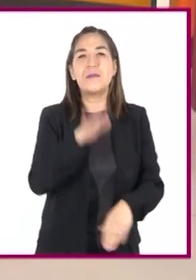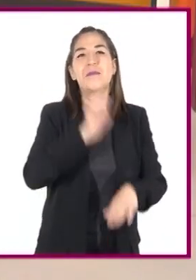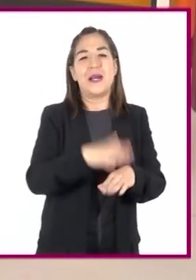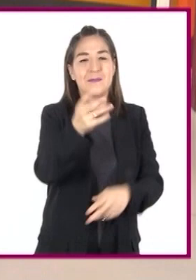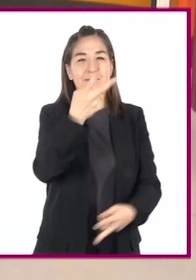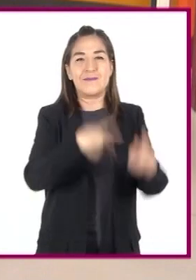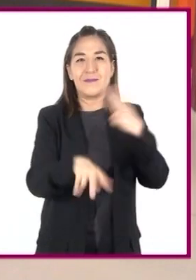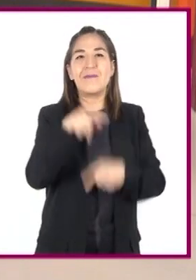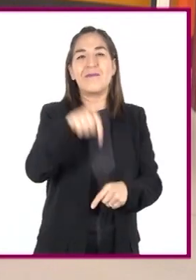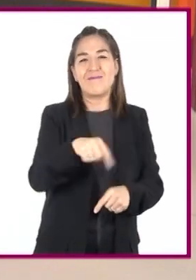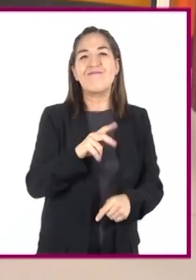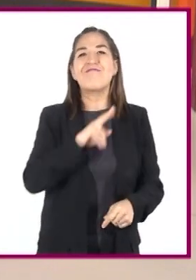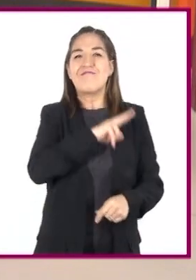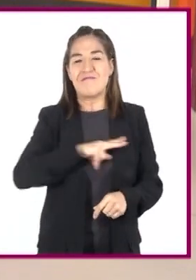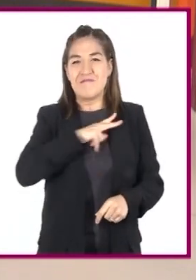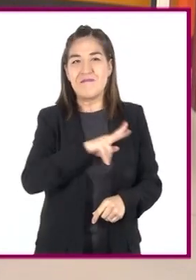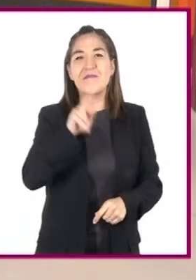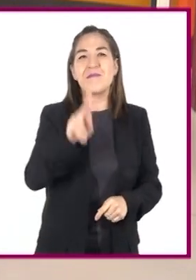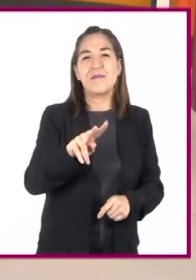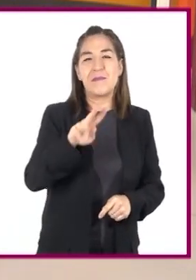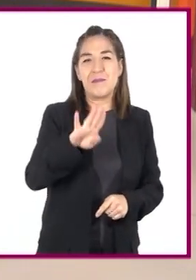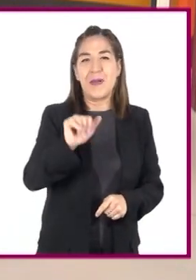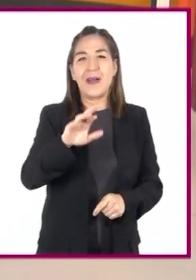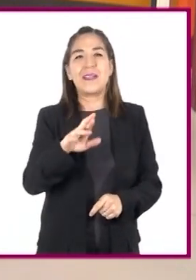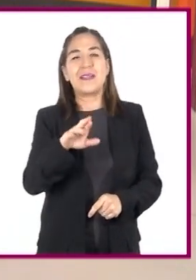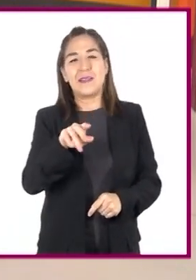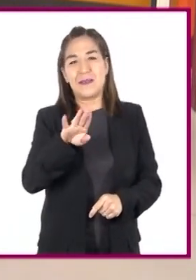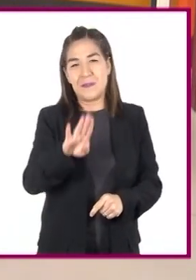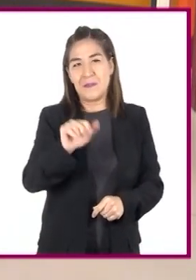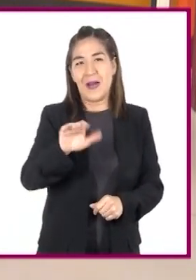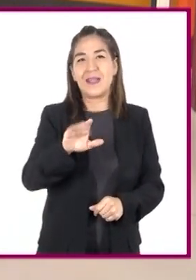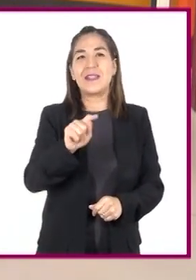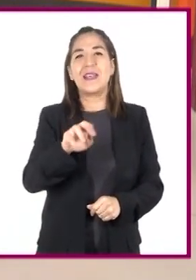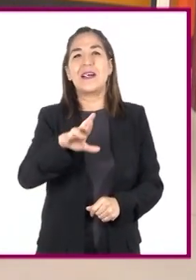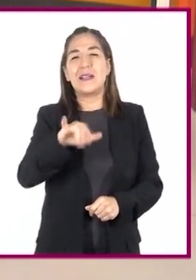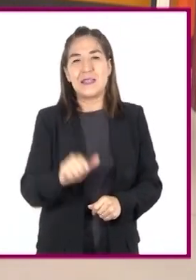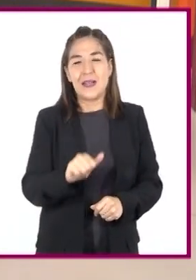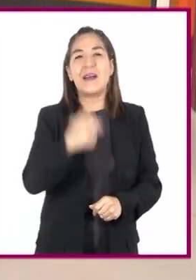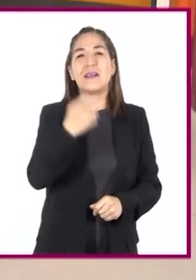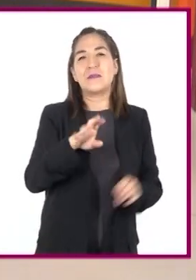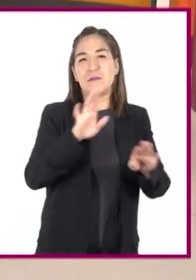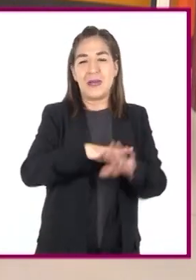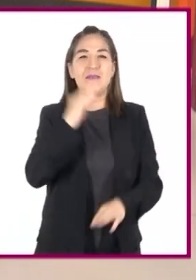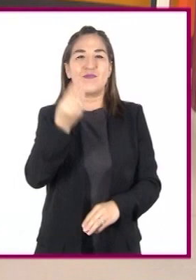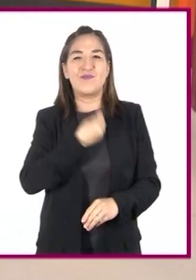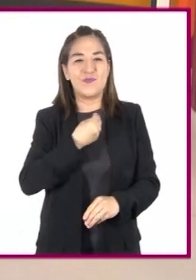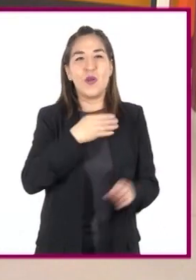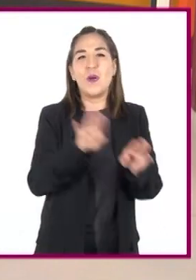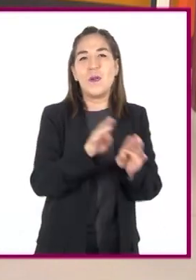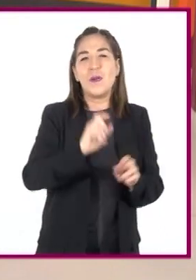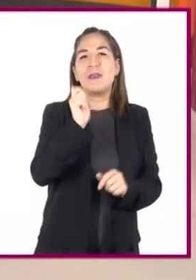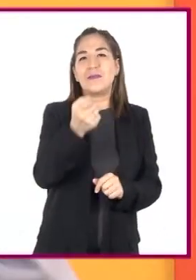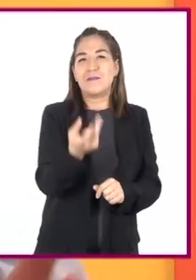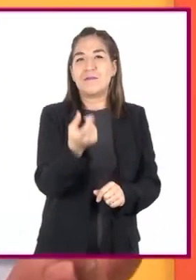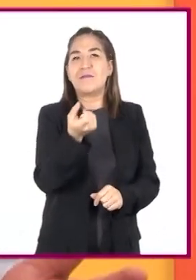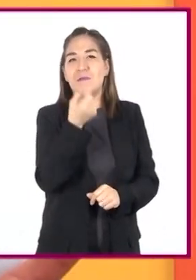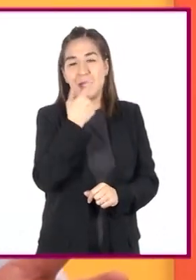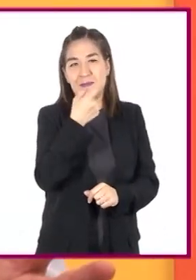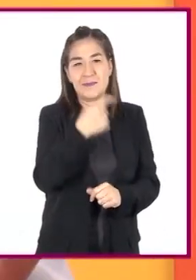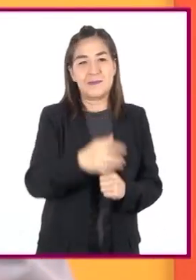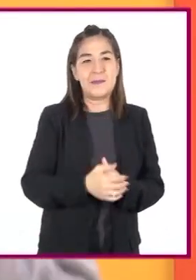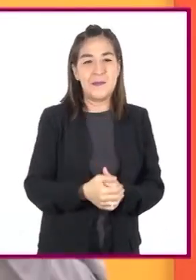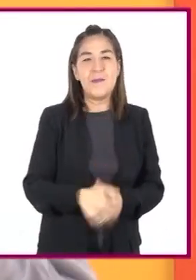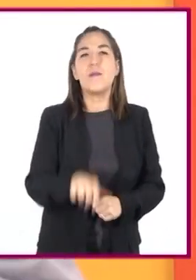nuevas cepas bacterianas mejor adaptadas al entorno, por ejemplo, más resistentes a los antibióticos.